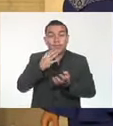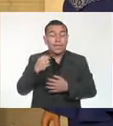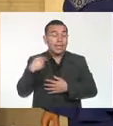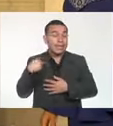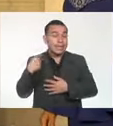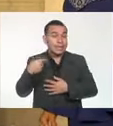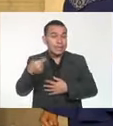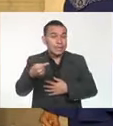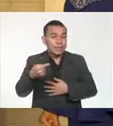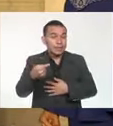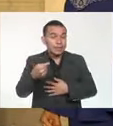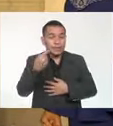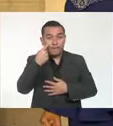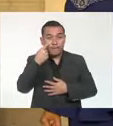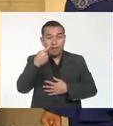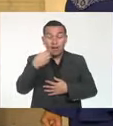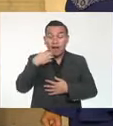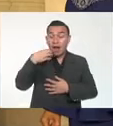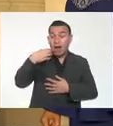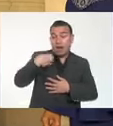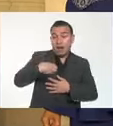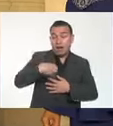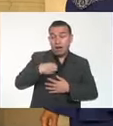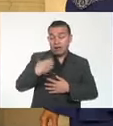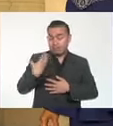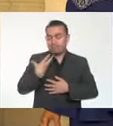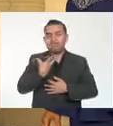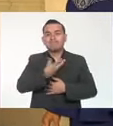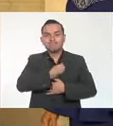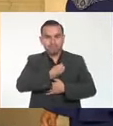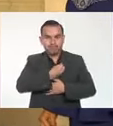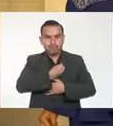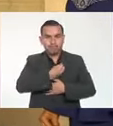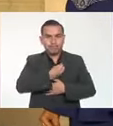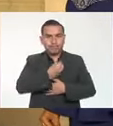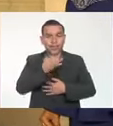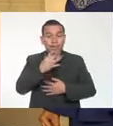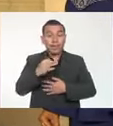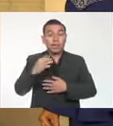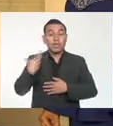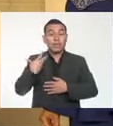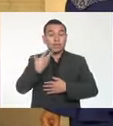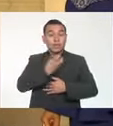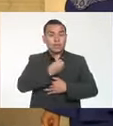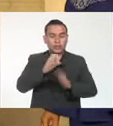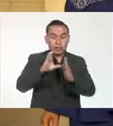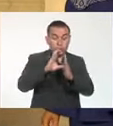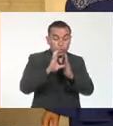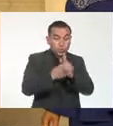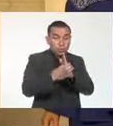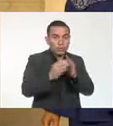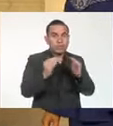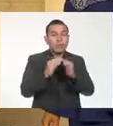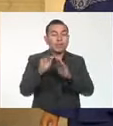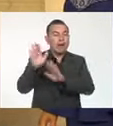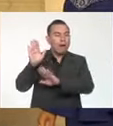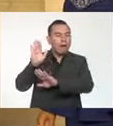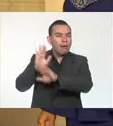siempre manteniéndonos orgullosos de dónde venimos, de nuestra cultura y de nuestras